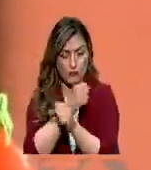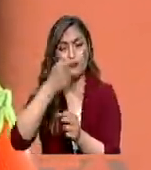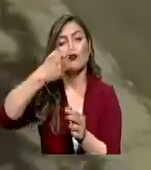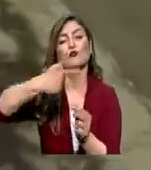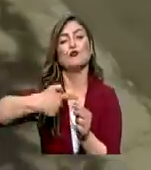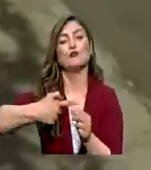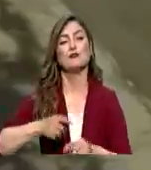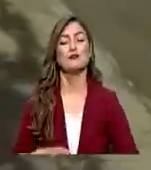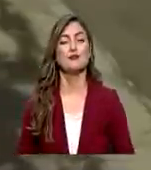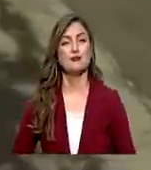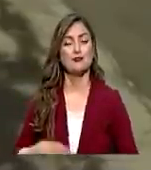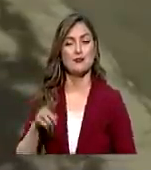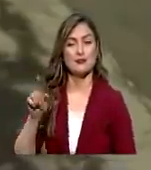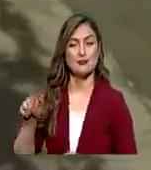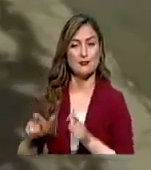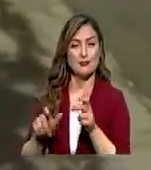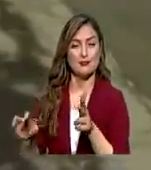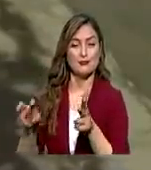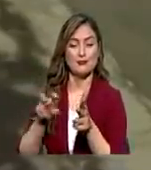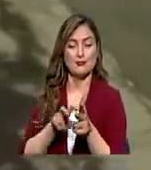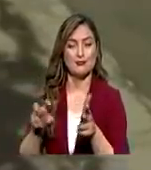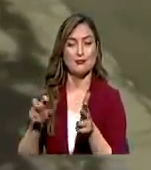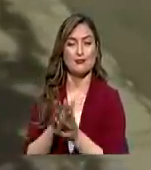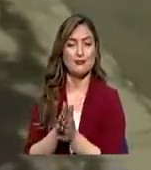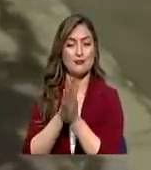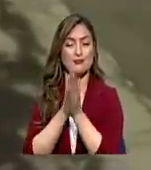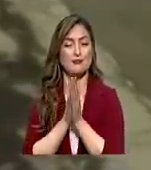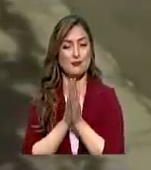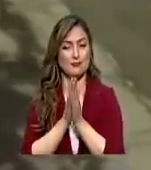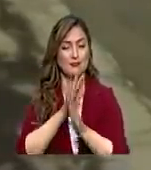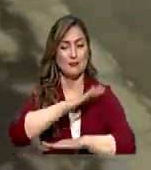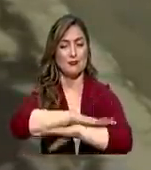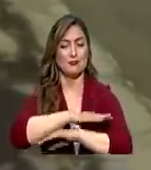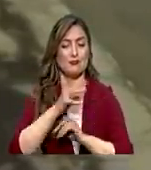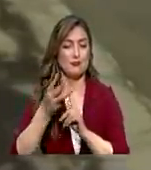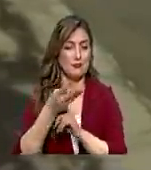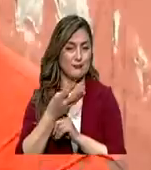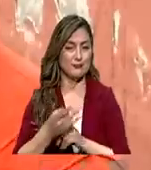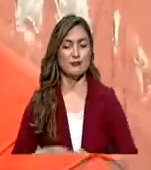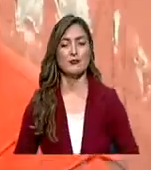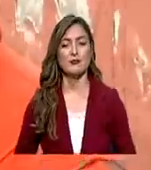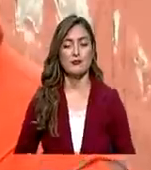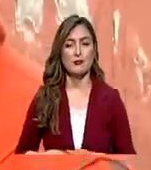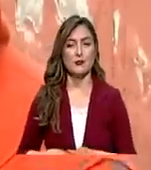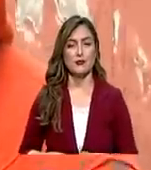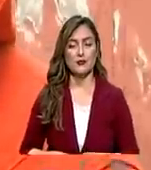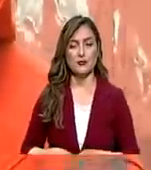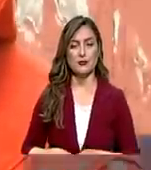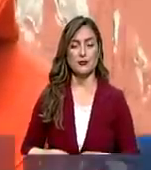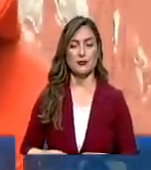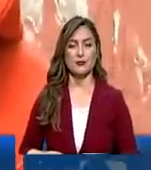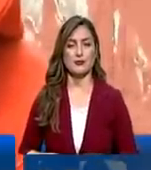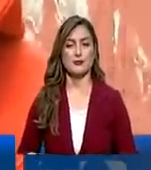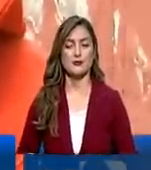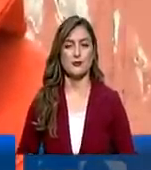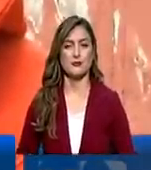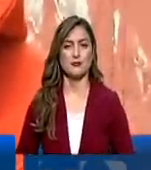de Quito, pero sus usuarios lo solicitan a través de una plataforma virtual. O sea, sí, pensé por un rato